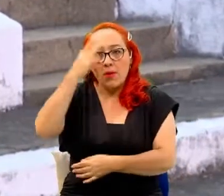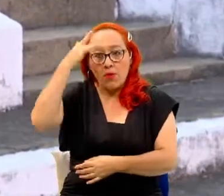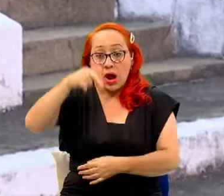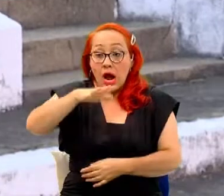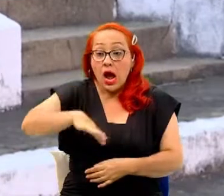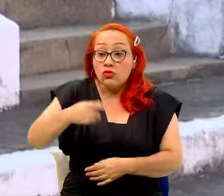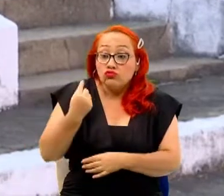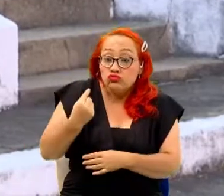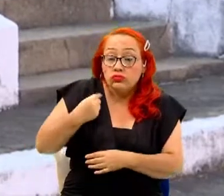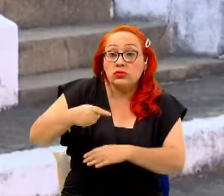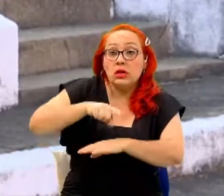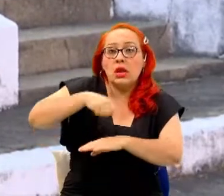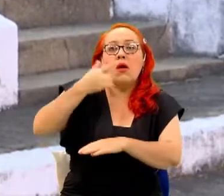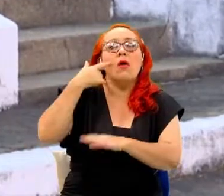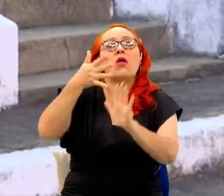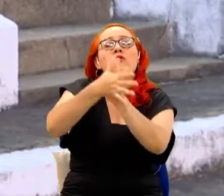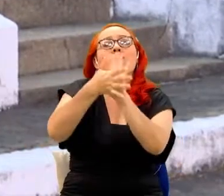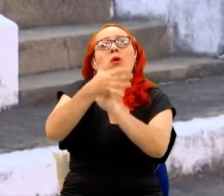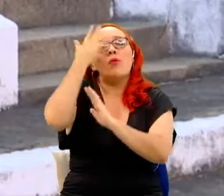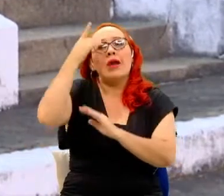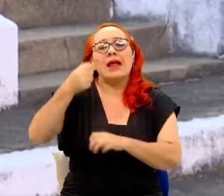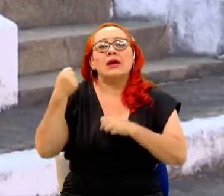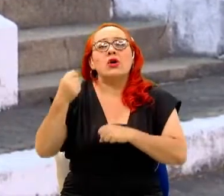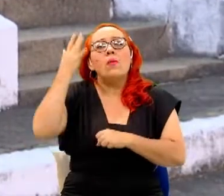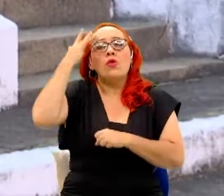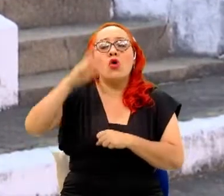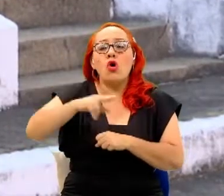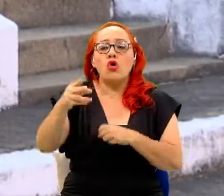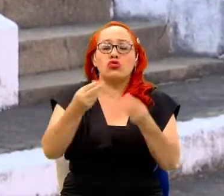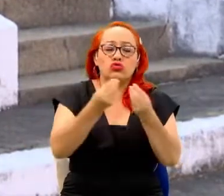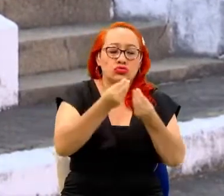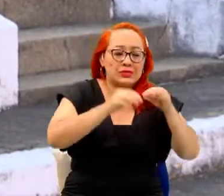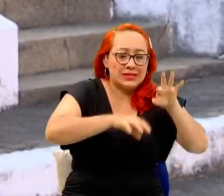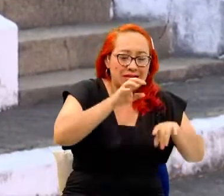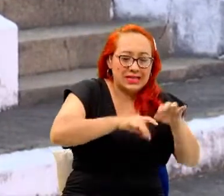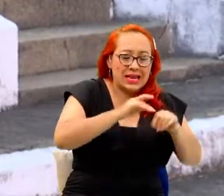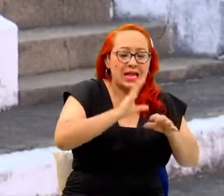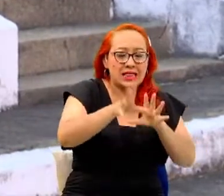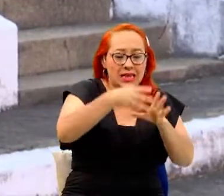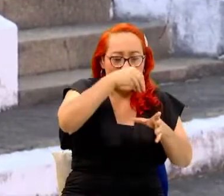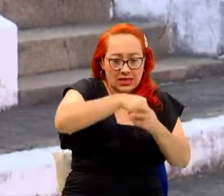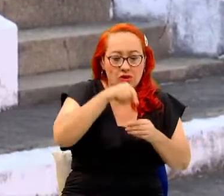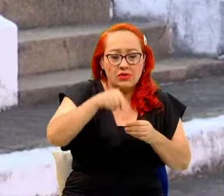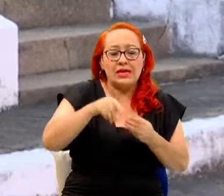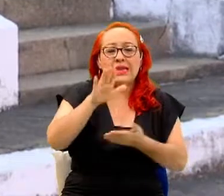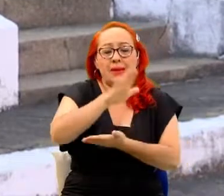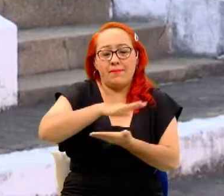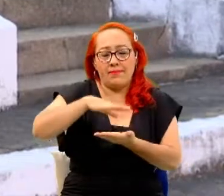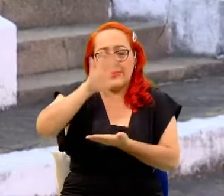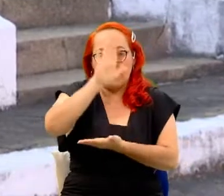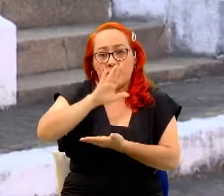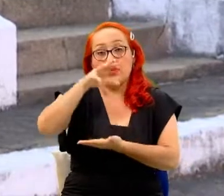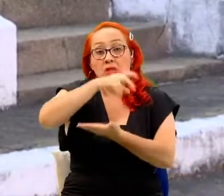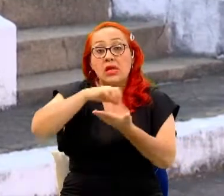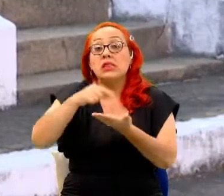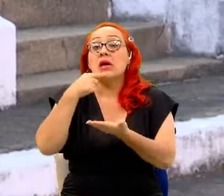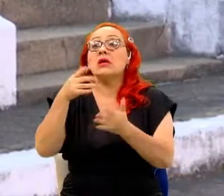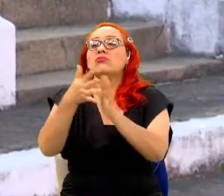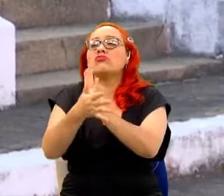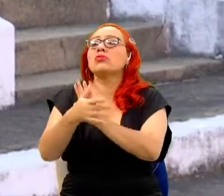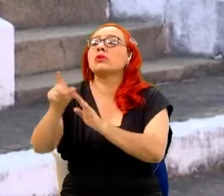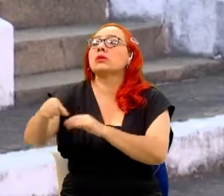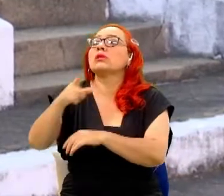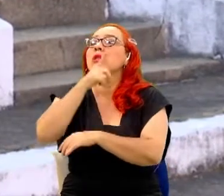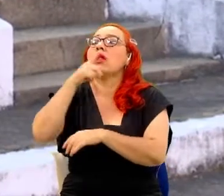las últimas horas precisamente este ejército junto con la secretaria del interior del departamento de santander iniciaron este programa que se llama la finca